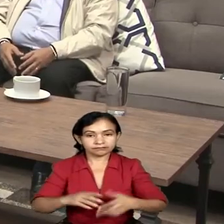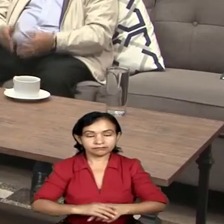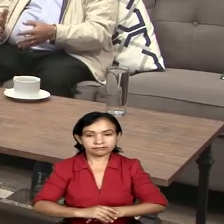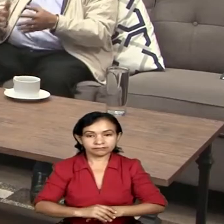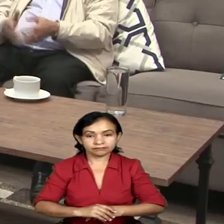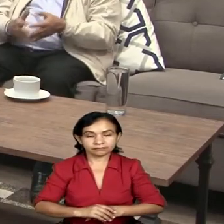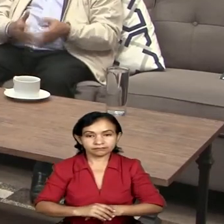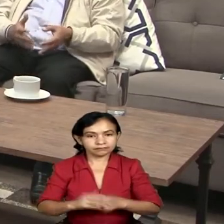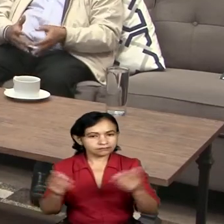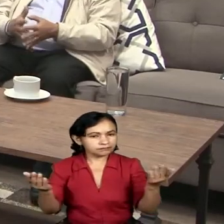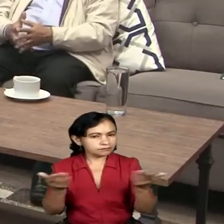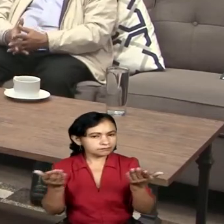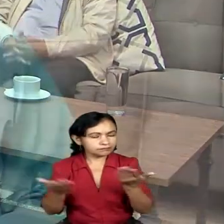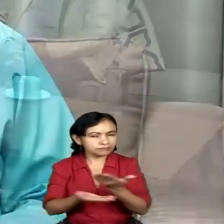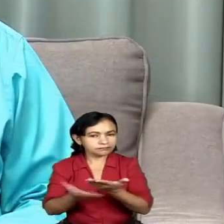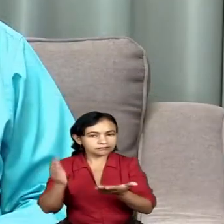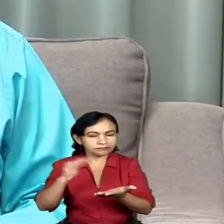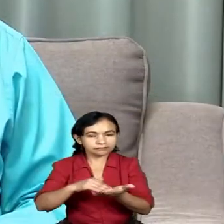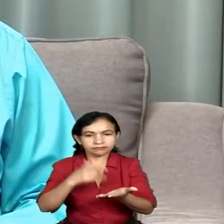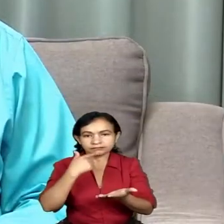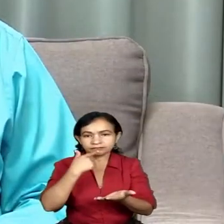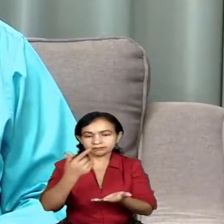¿Y cómo se repite la historia?